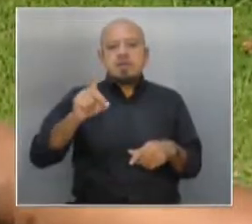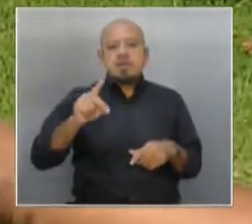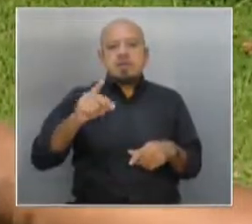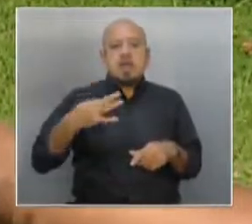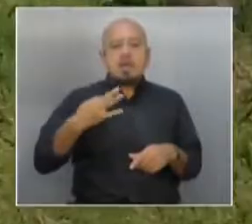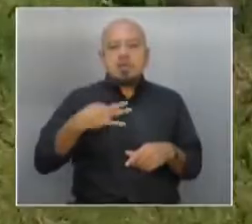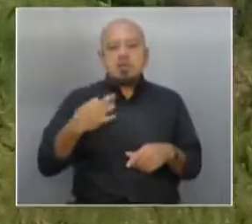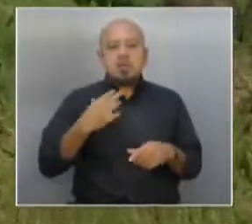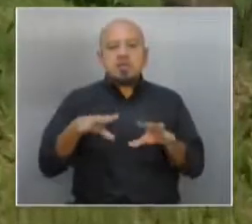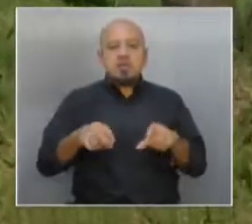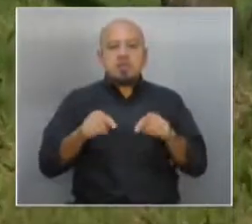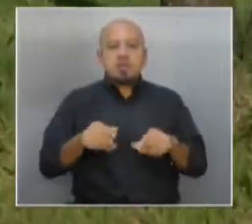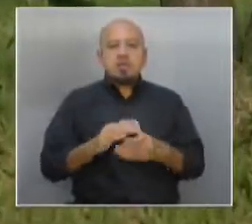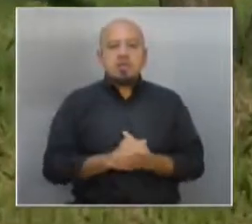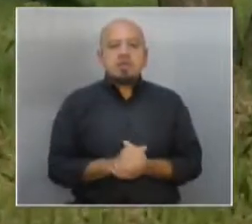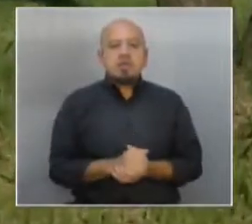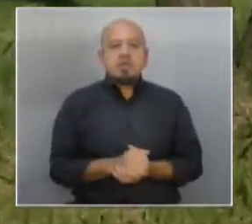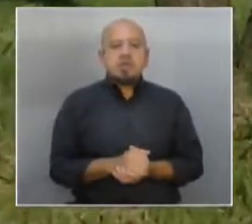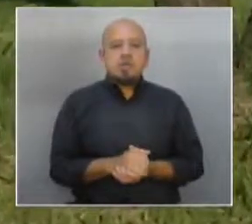hace 30 años.